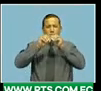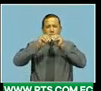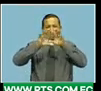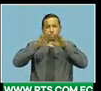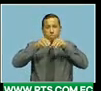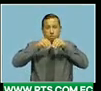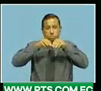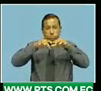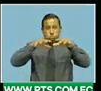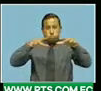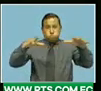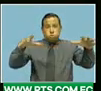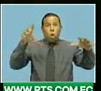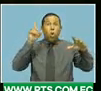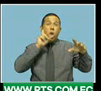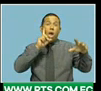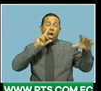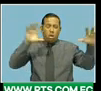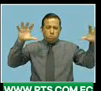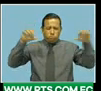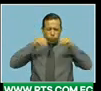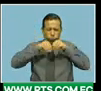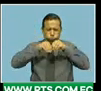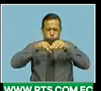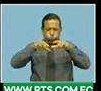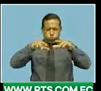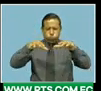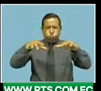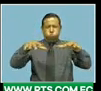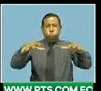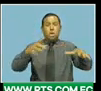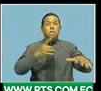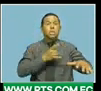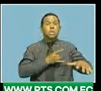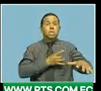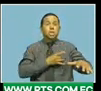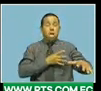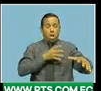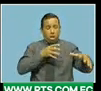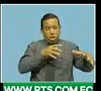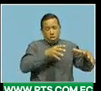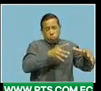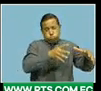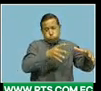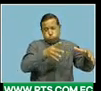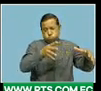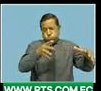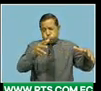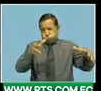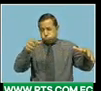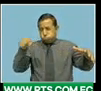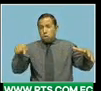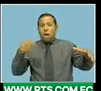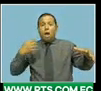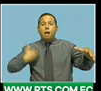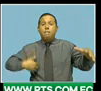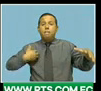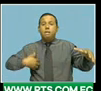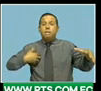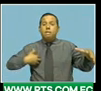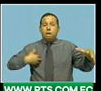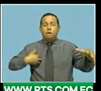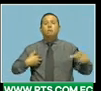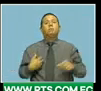Saavedra, en la región de la Araucanía, en Chile, hasta Salina del Eje, en la costa atlántica de Argentina. A pesar de la pandemia